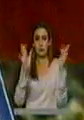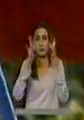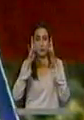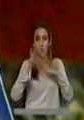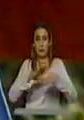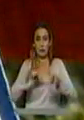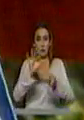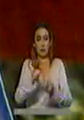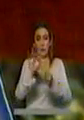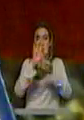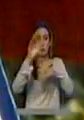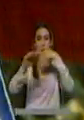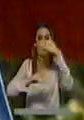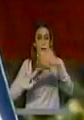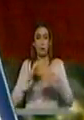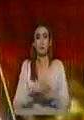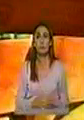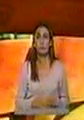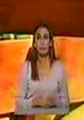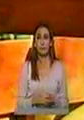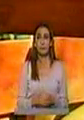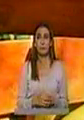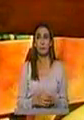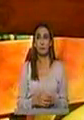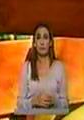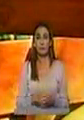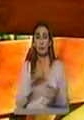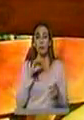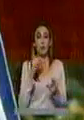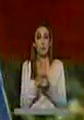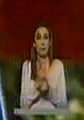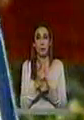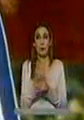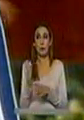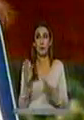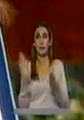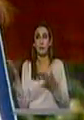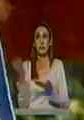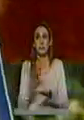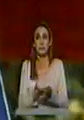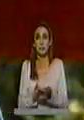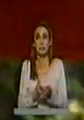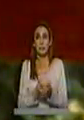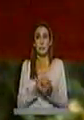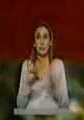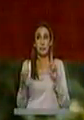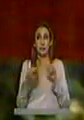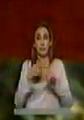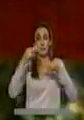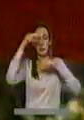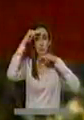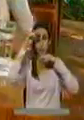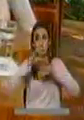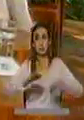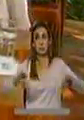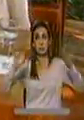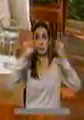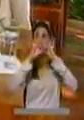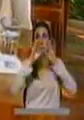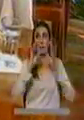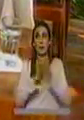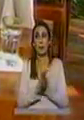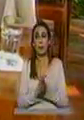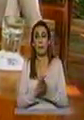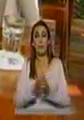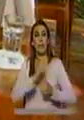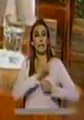especialmente con el Asia. Claro que sí. Sale desde temprano y llega al Asia. Y una noticia que es muy interesante. Por favor, señora ministra. Air